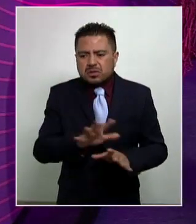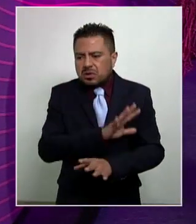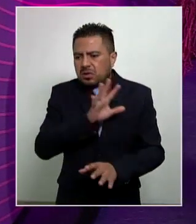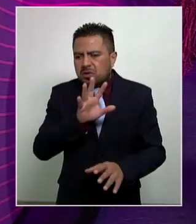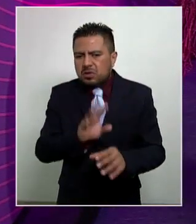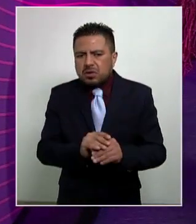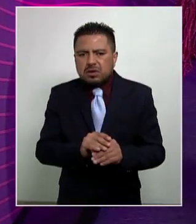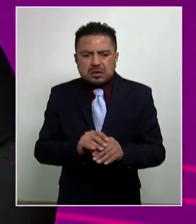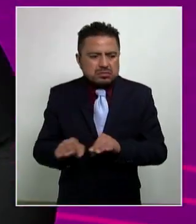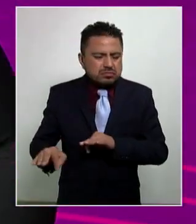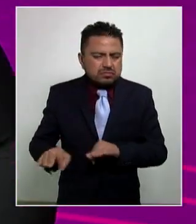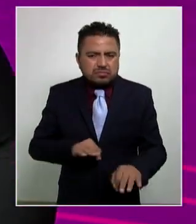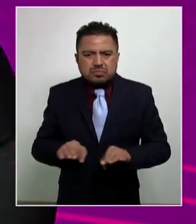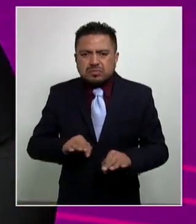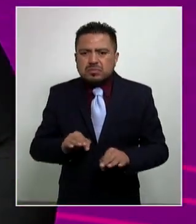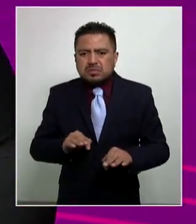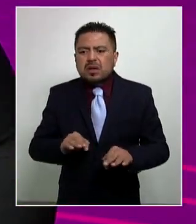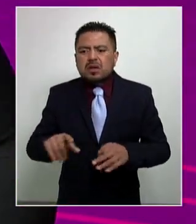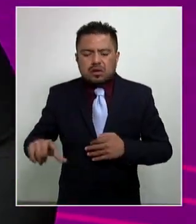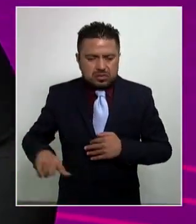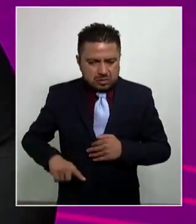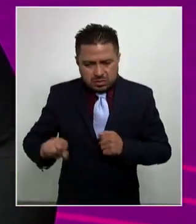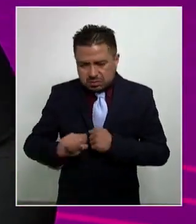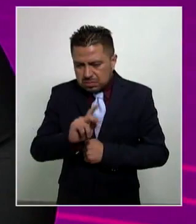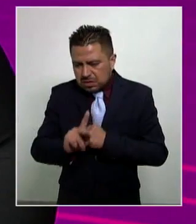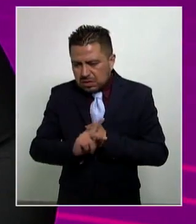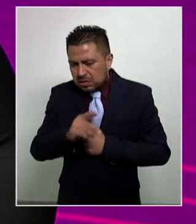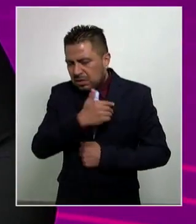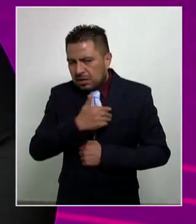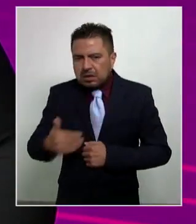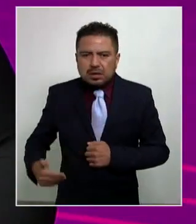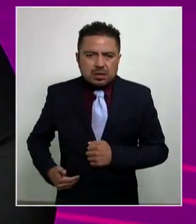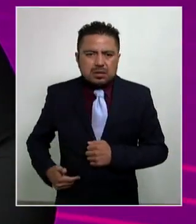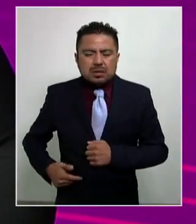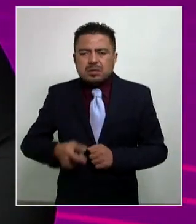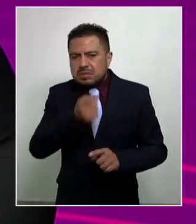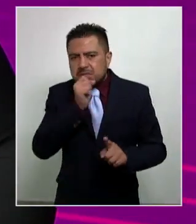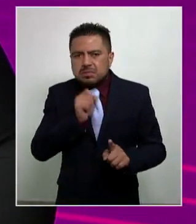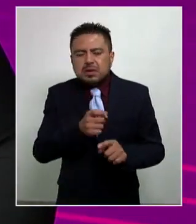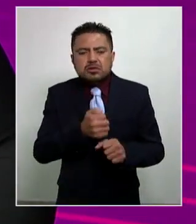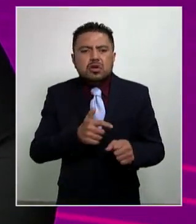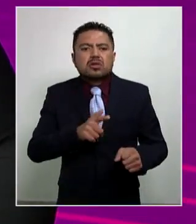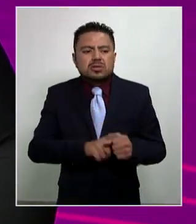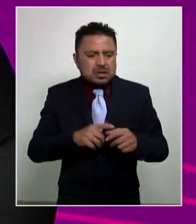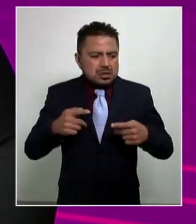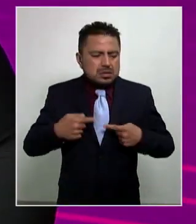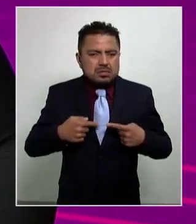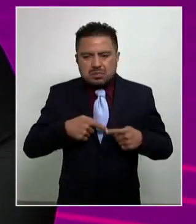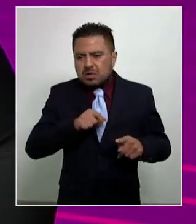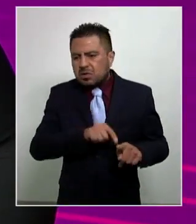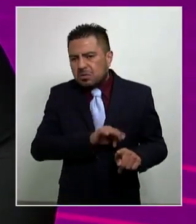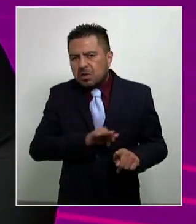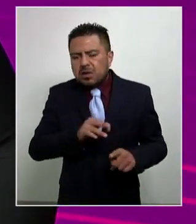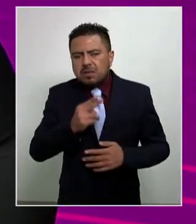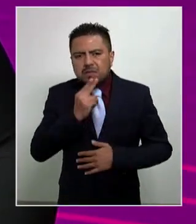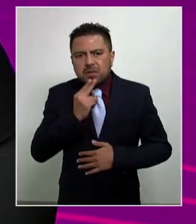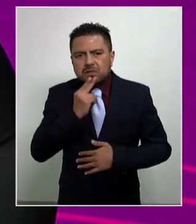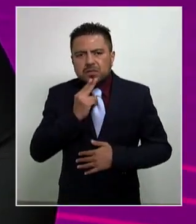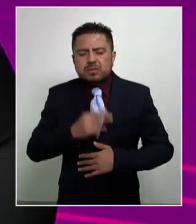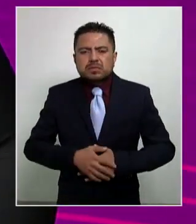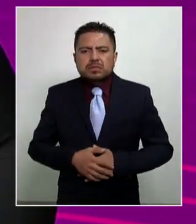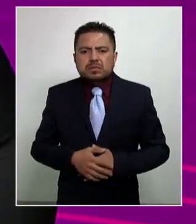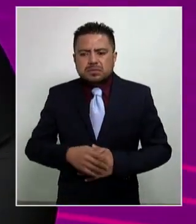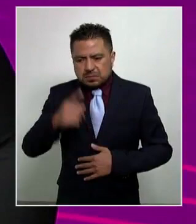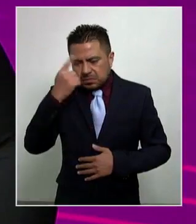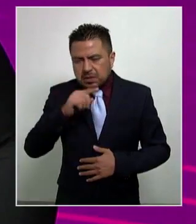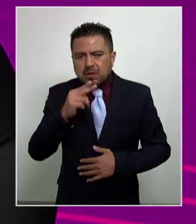una operación del Estado y una operación del gobierno y también de la sociedad para que esto funcione. ¿Y